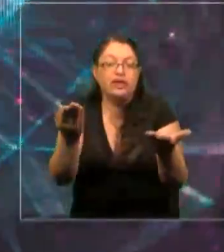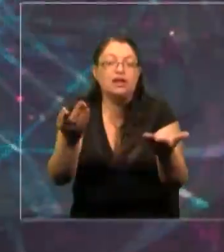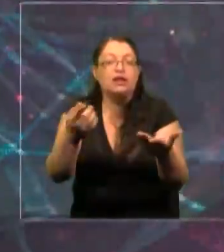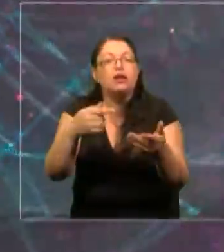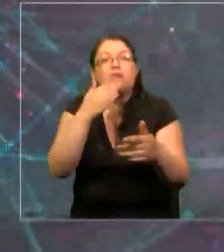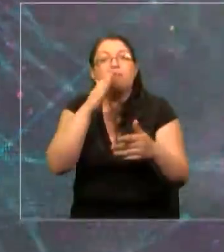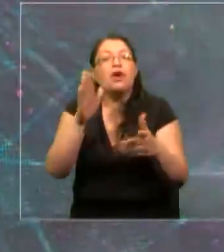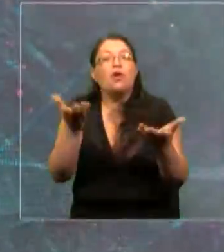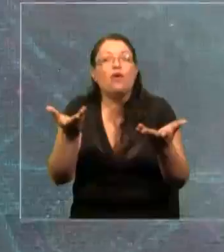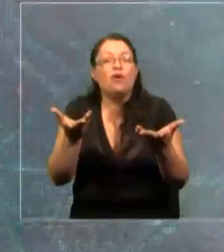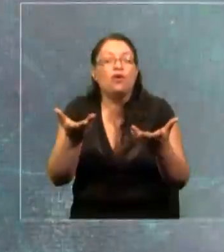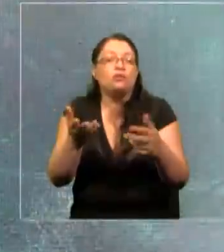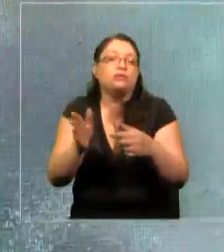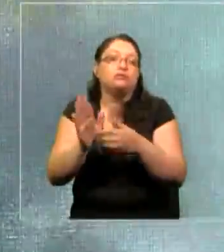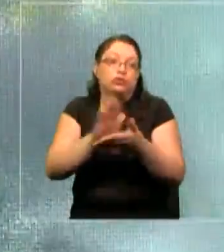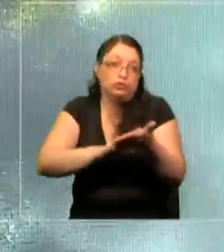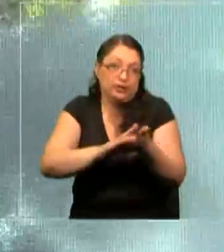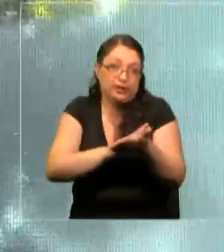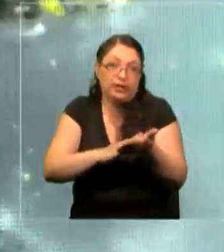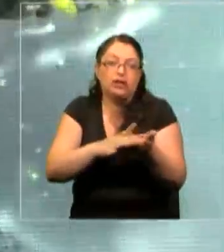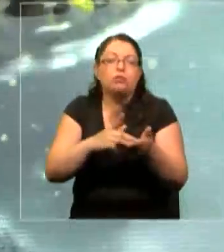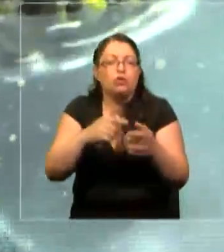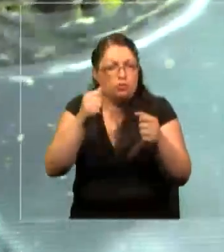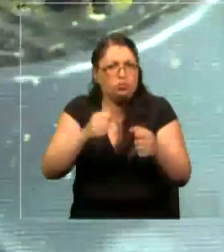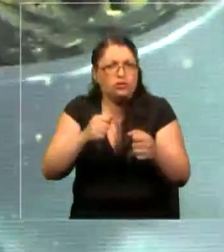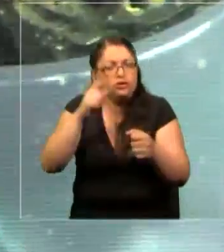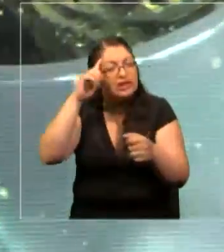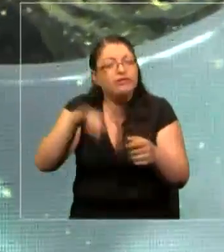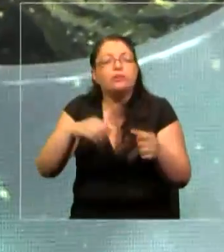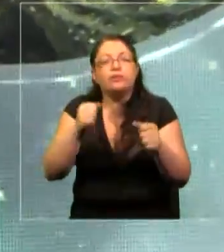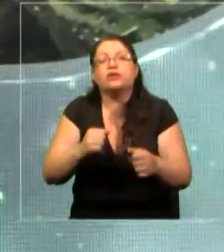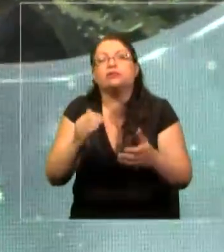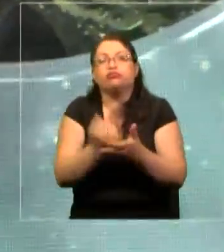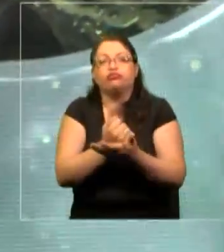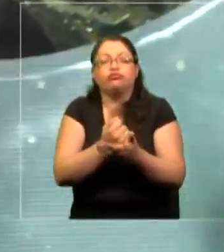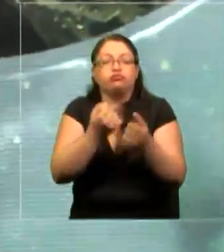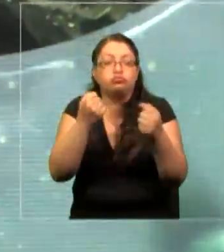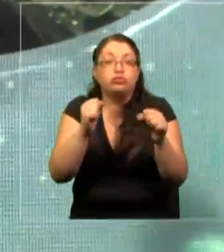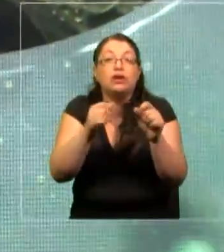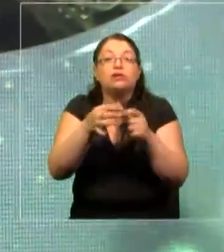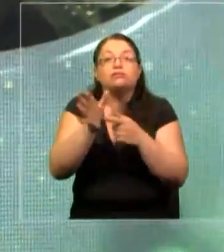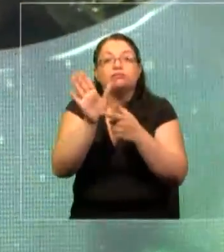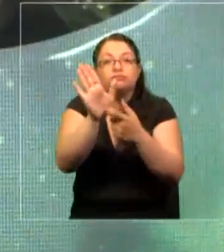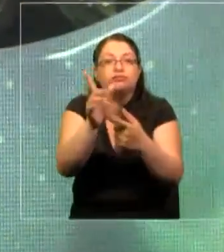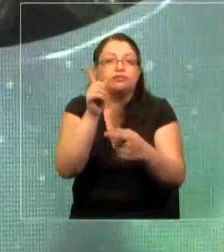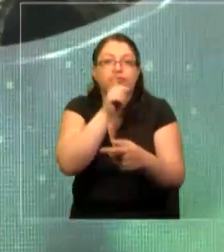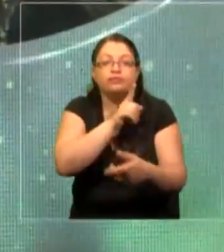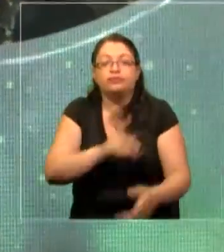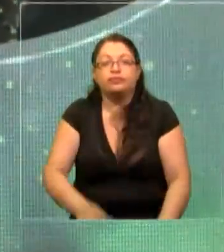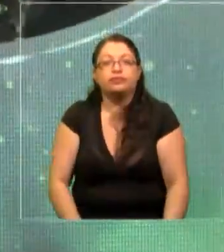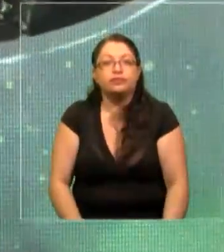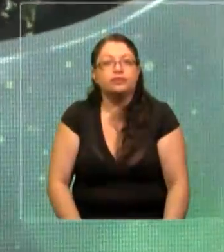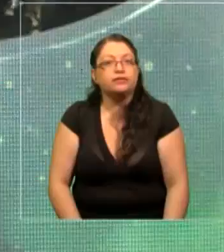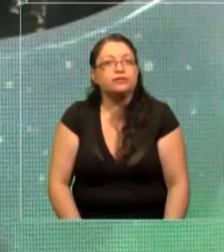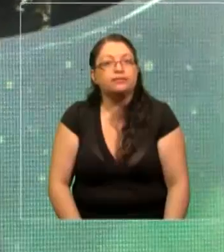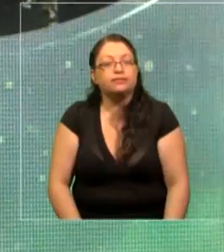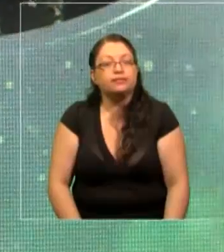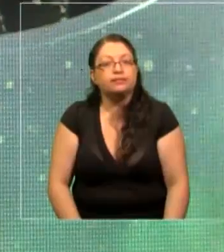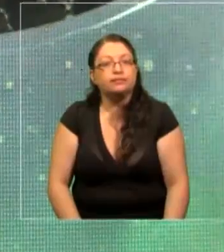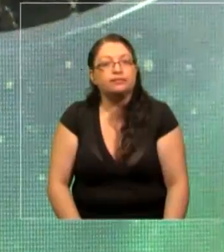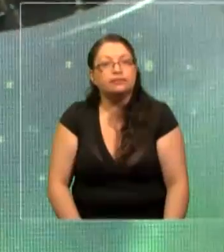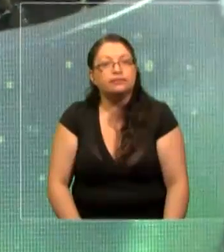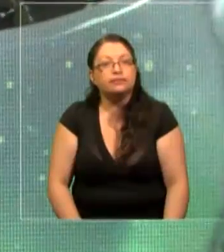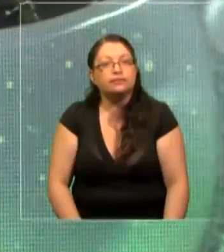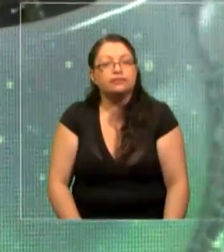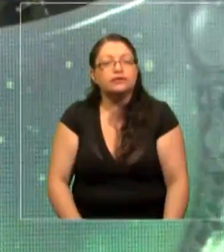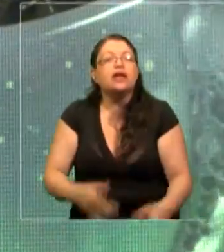esto es comenzar con un ejemplo que sabemos que puede ser exitoso. Finalmente, lo que va a impulsar los datos